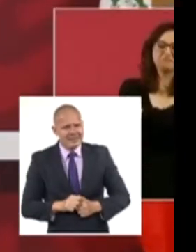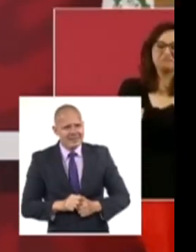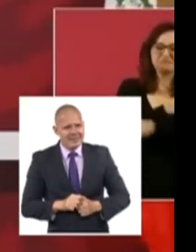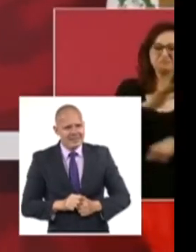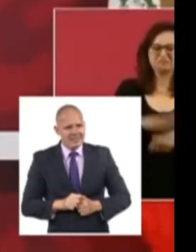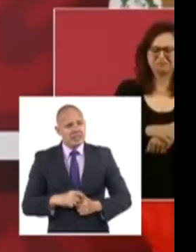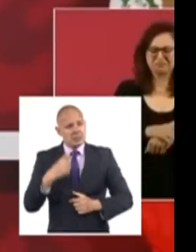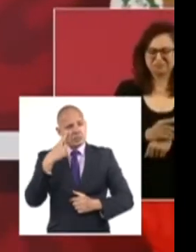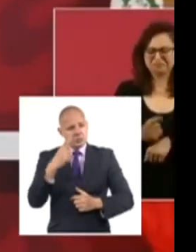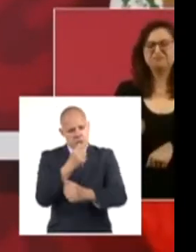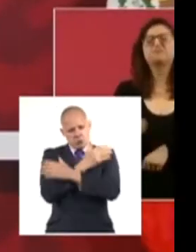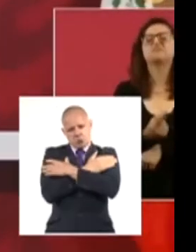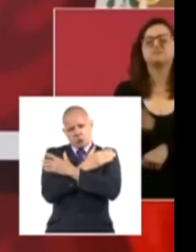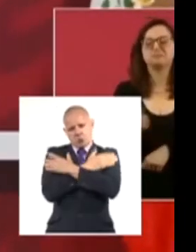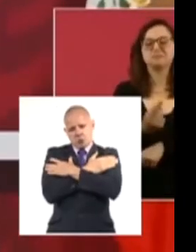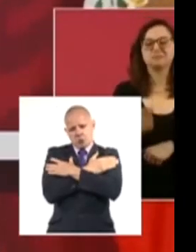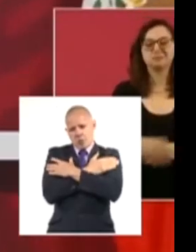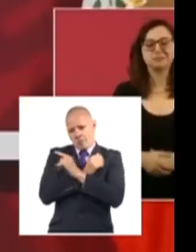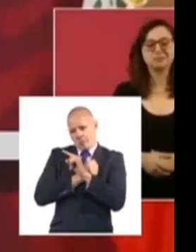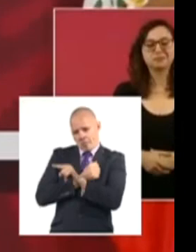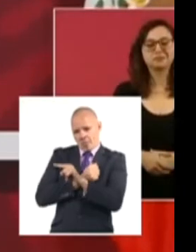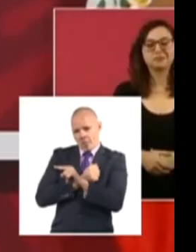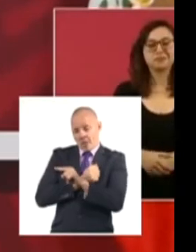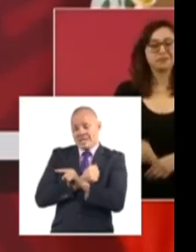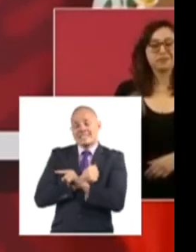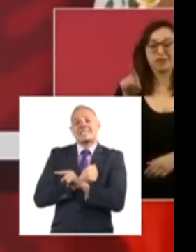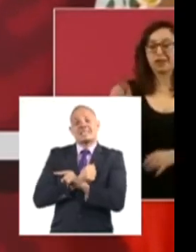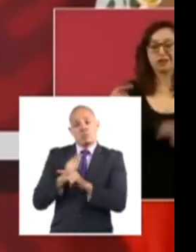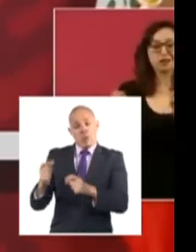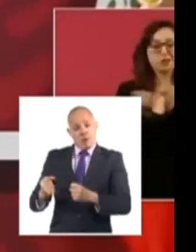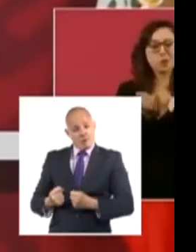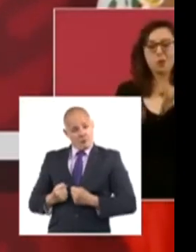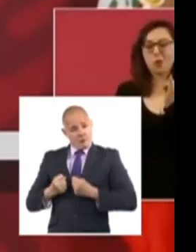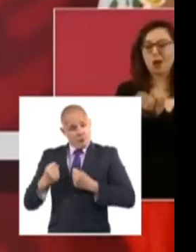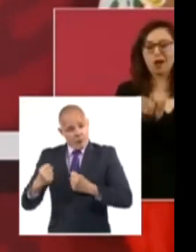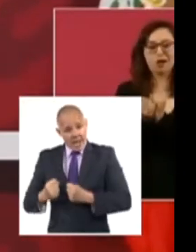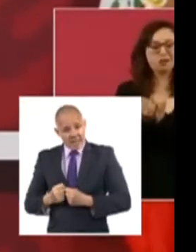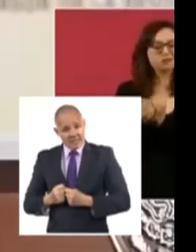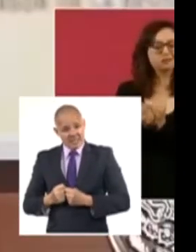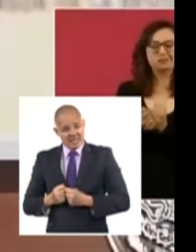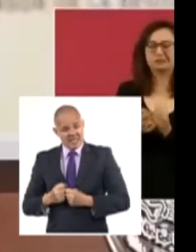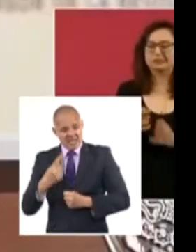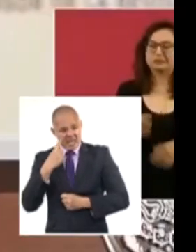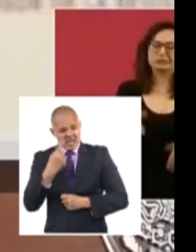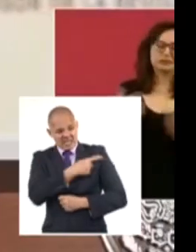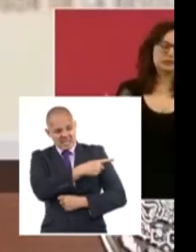porque está enfrentando una guerra sucia